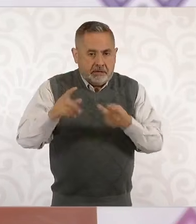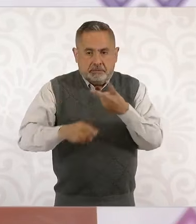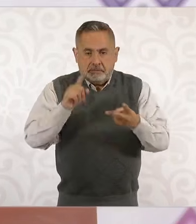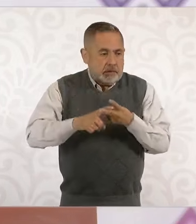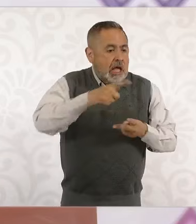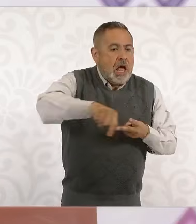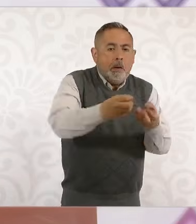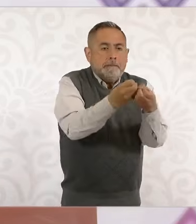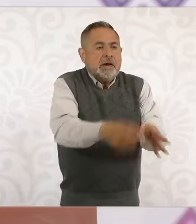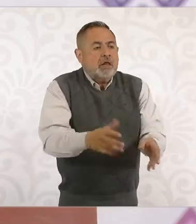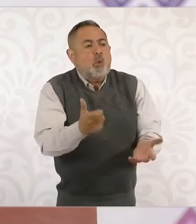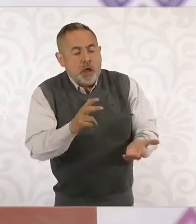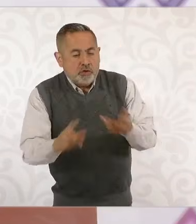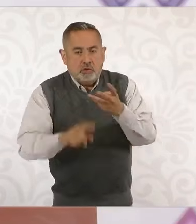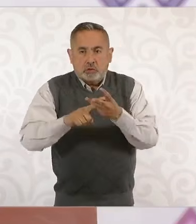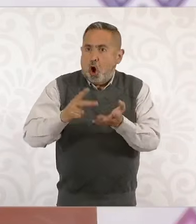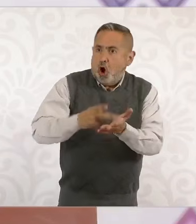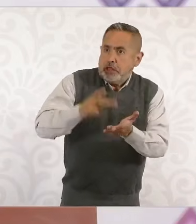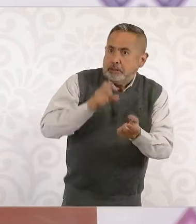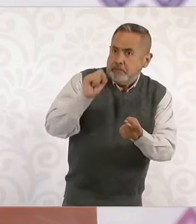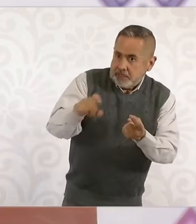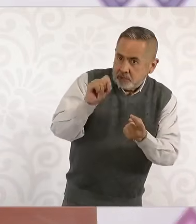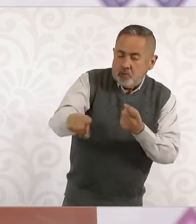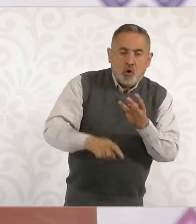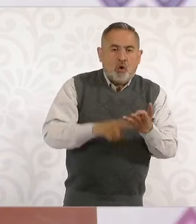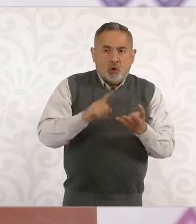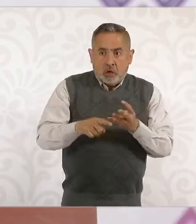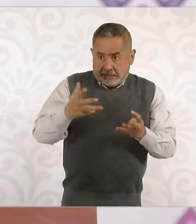prejuicios causados, reincidencia, capacidad económica del